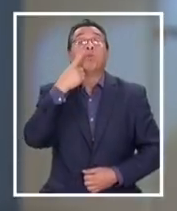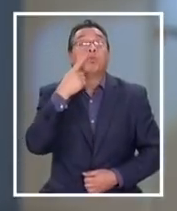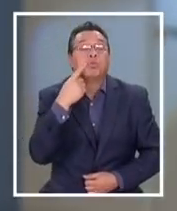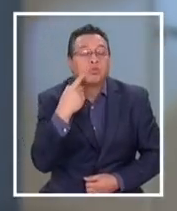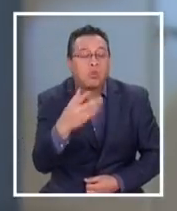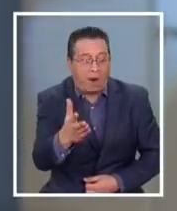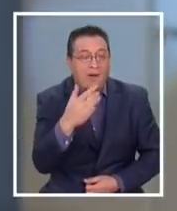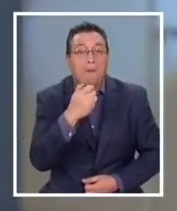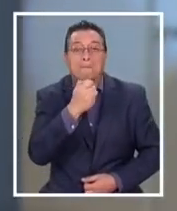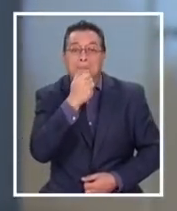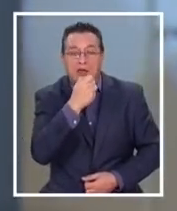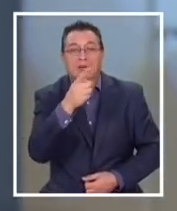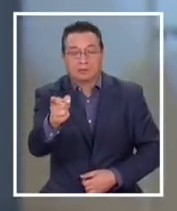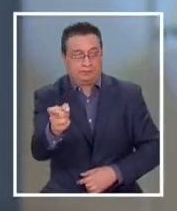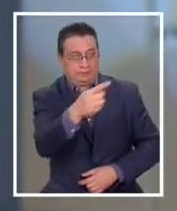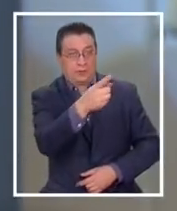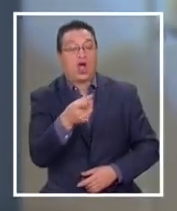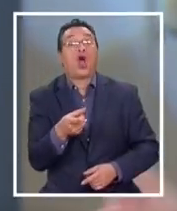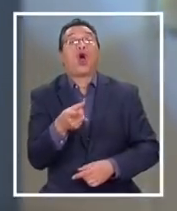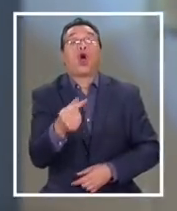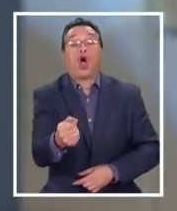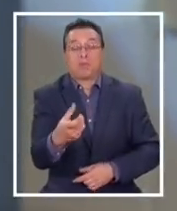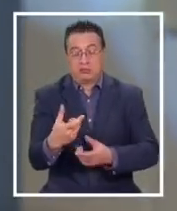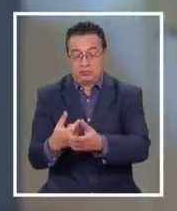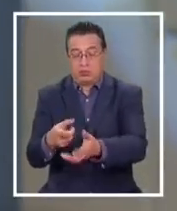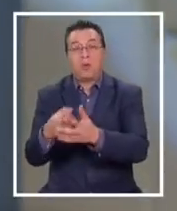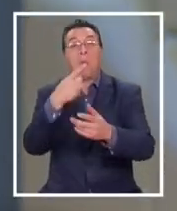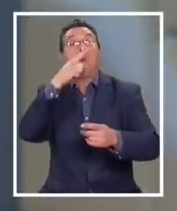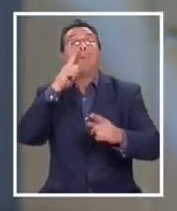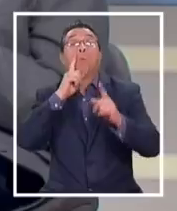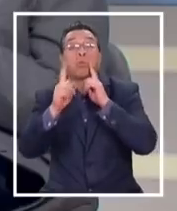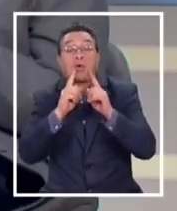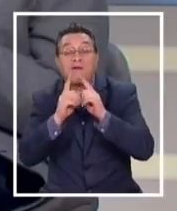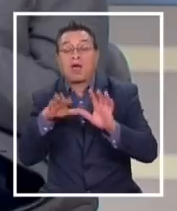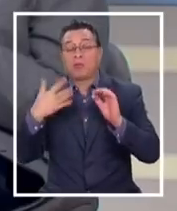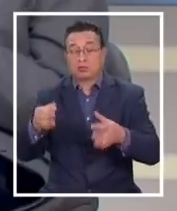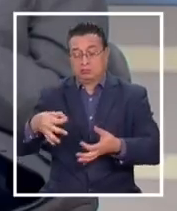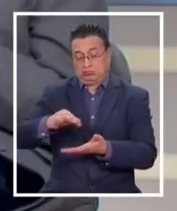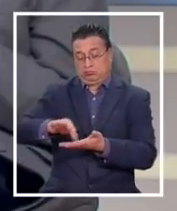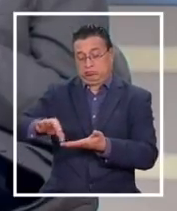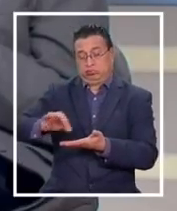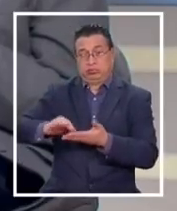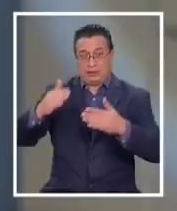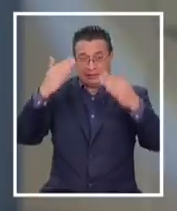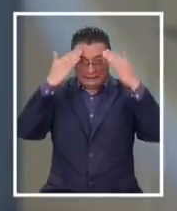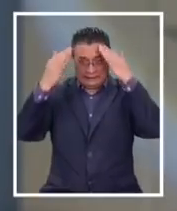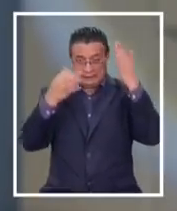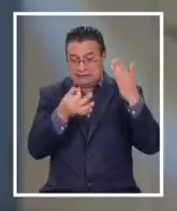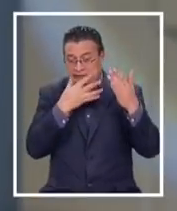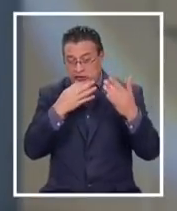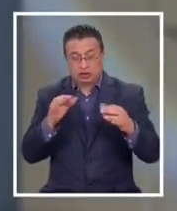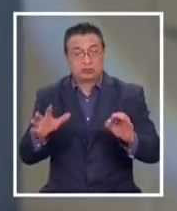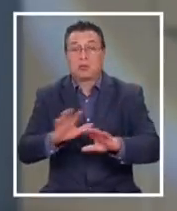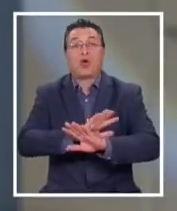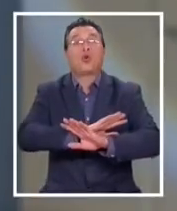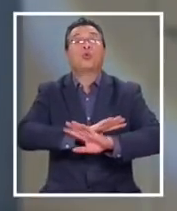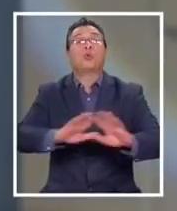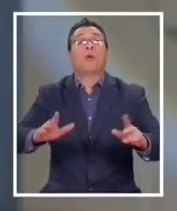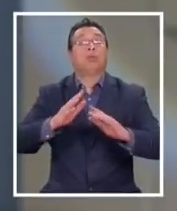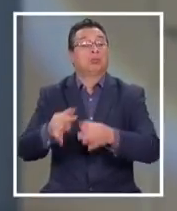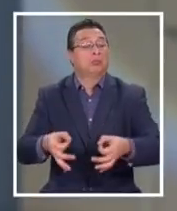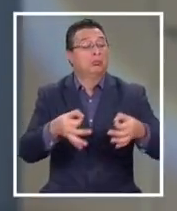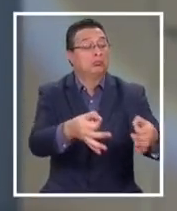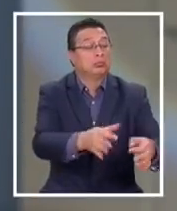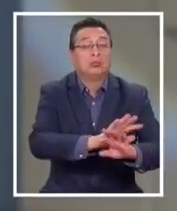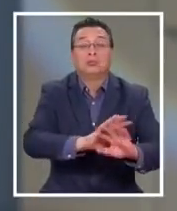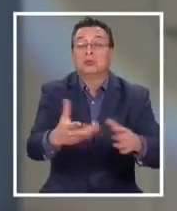ejercicio. Van a la armería, compran el arma, dan una prueba y luego un certificado psiquiátrico y nunca más tienen que volver